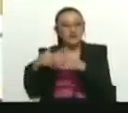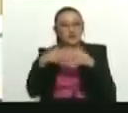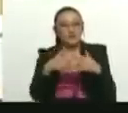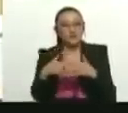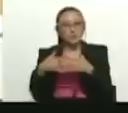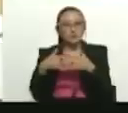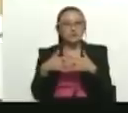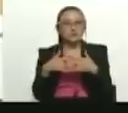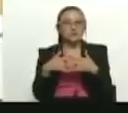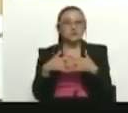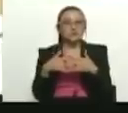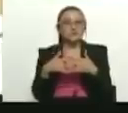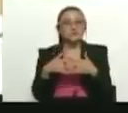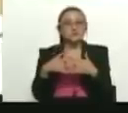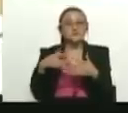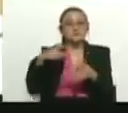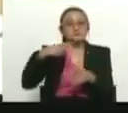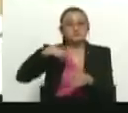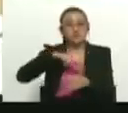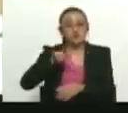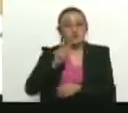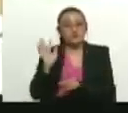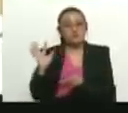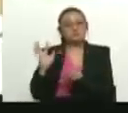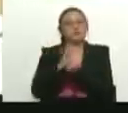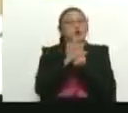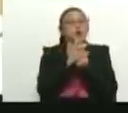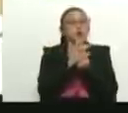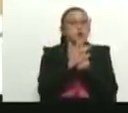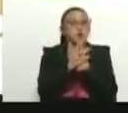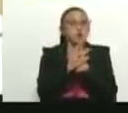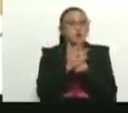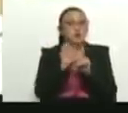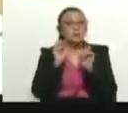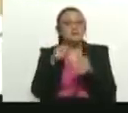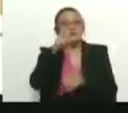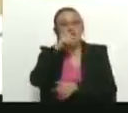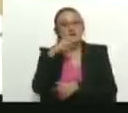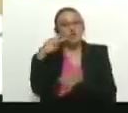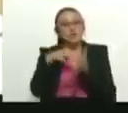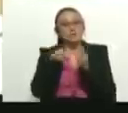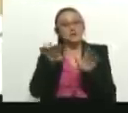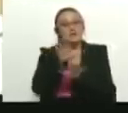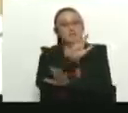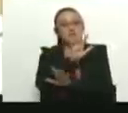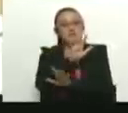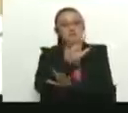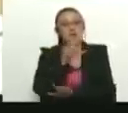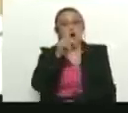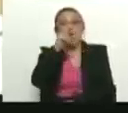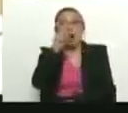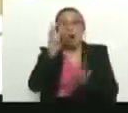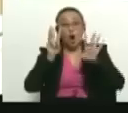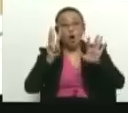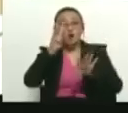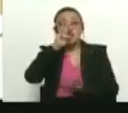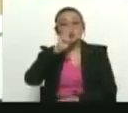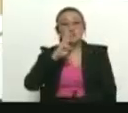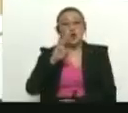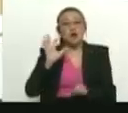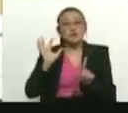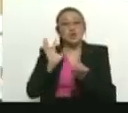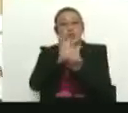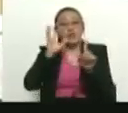Hemos tenido una arremetida desde el año 2015. 8 años de arremetida en